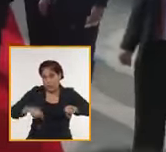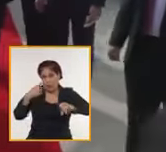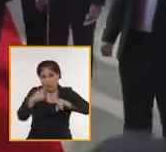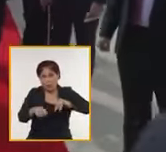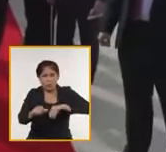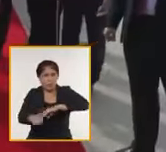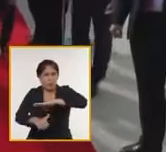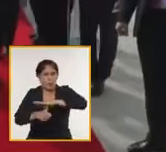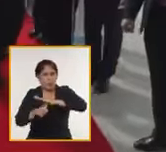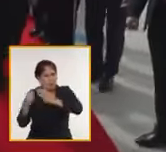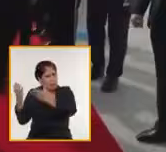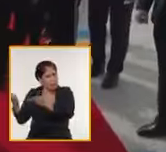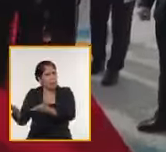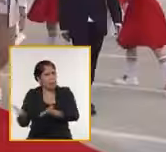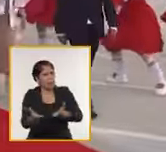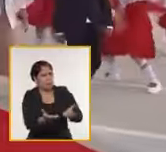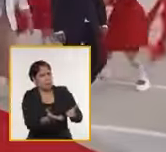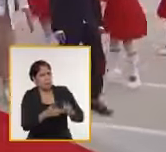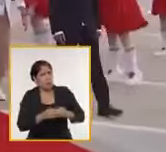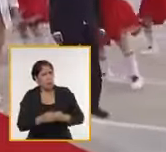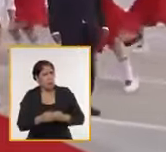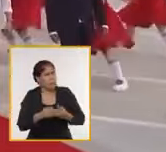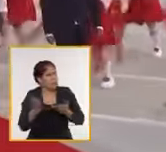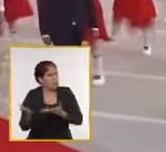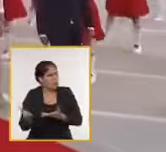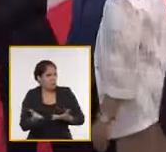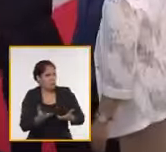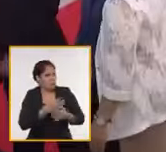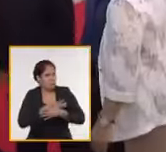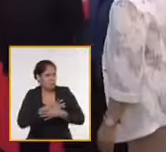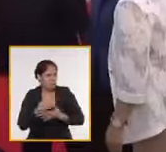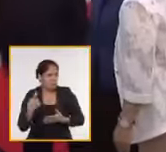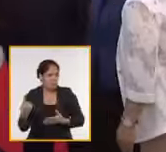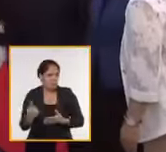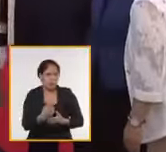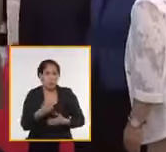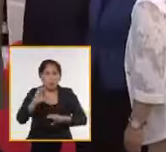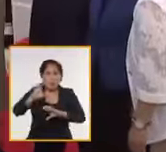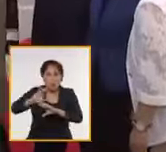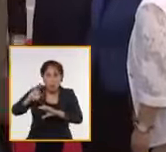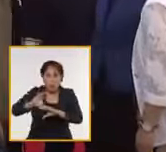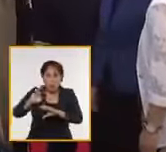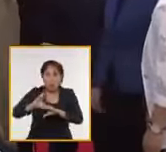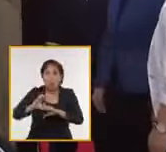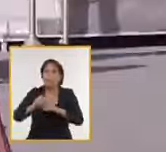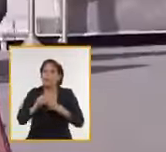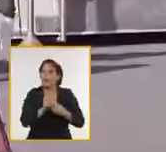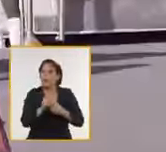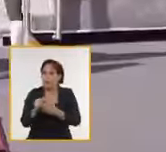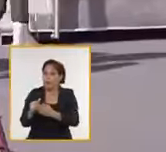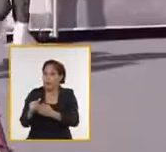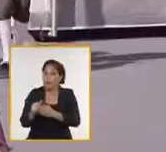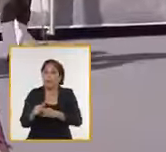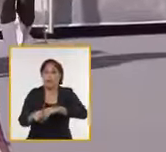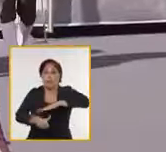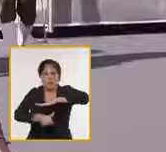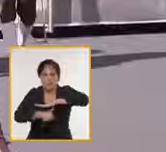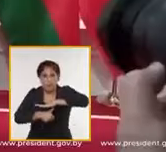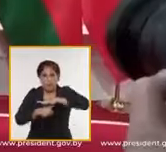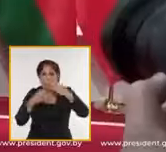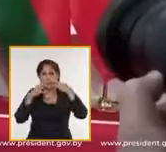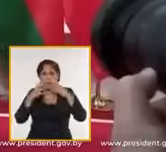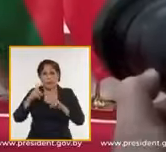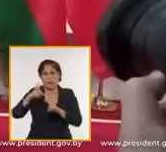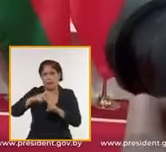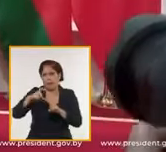mandatarios reciben aquí con los brazos abiertos. Por la cumbre desfilan líderes de los países miembros, incluidos